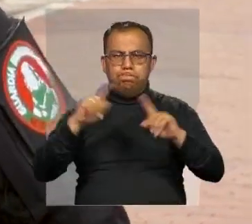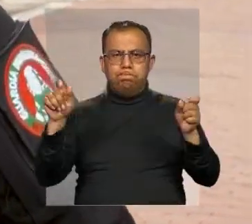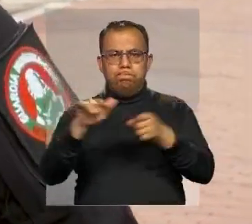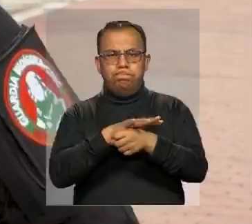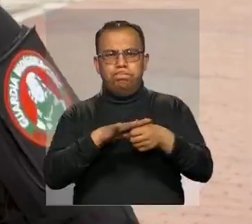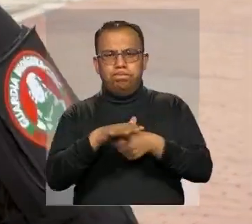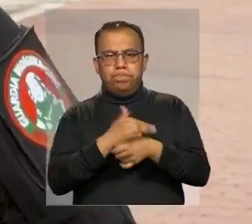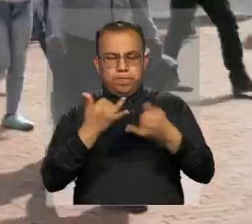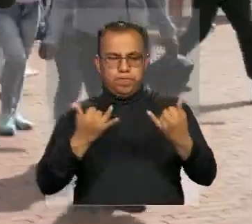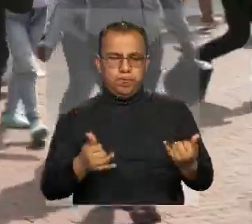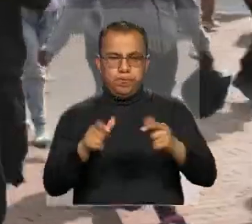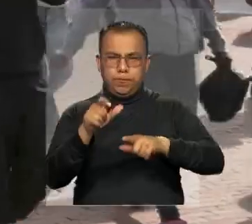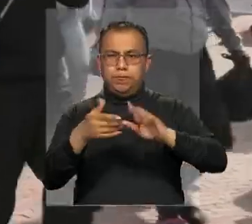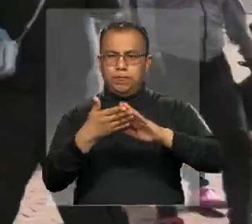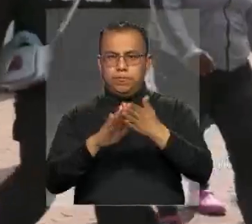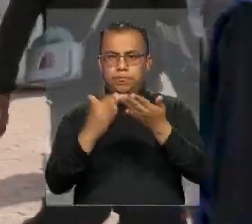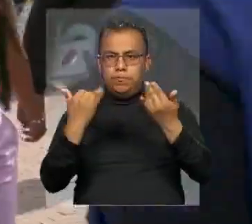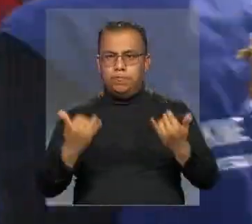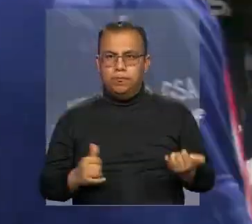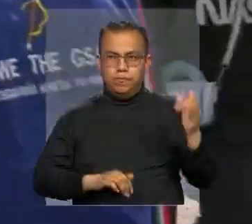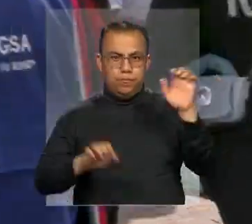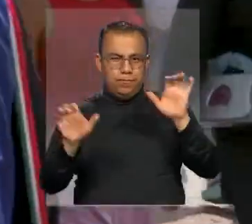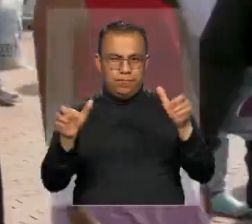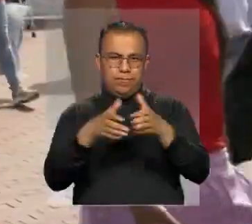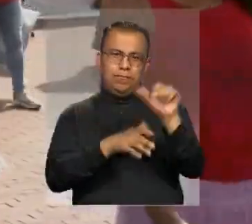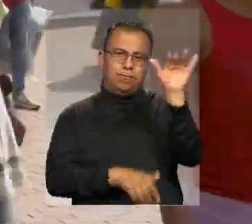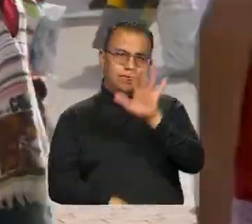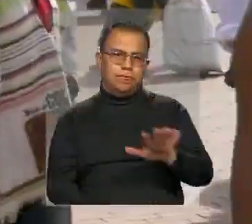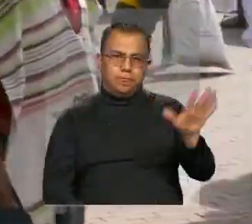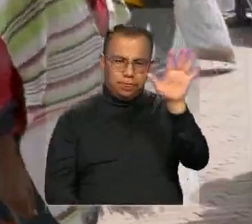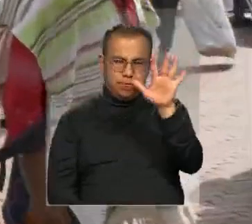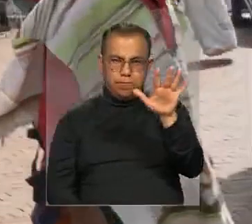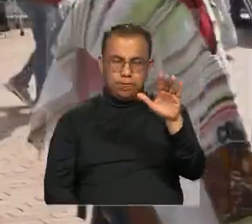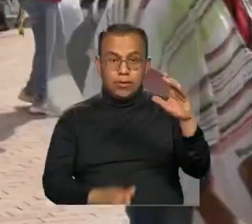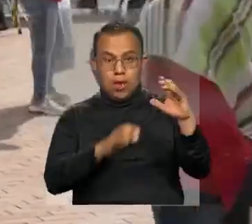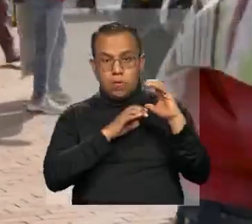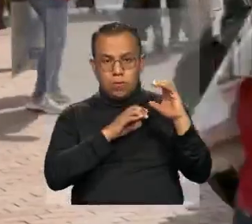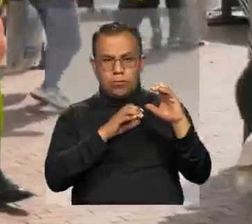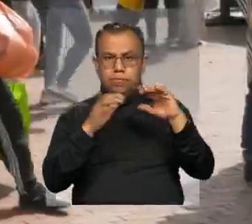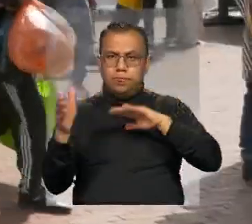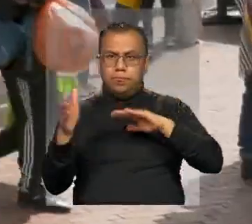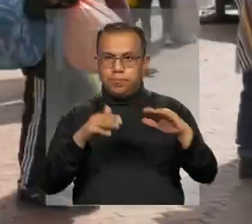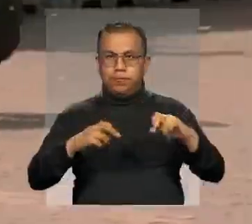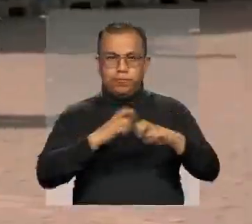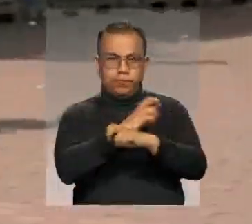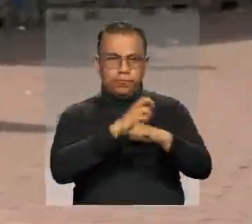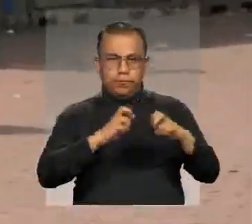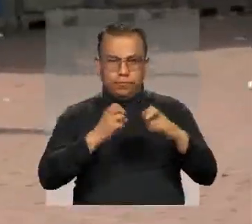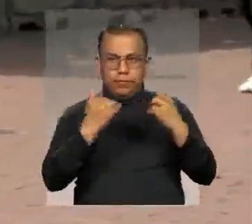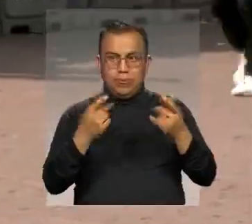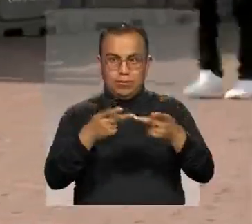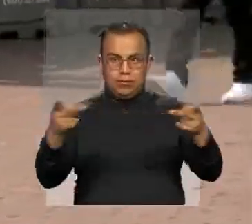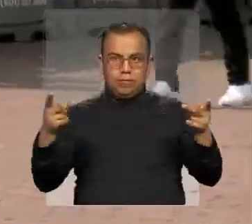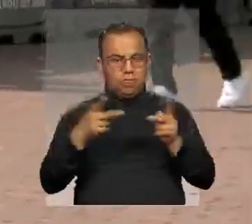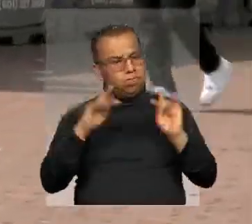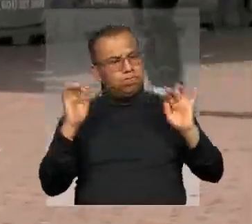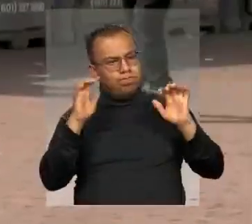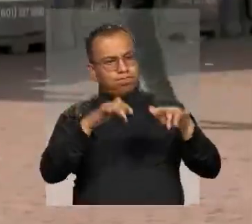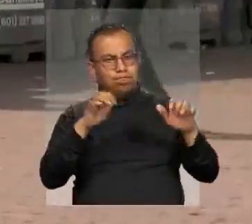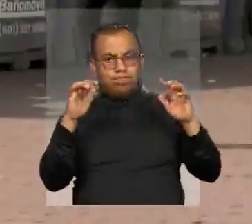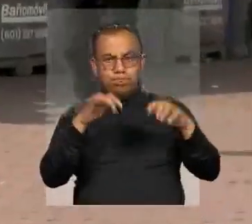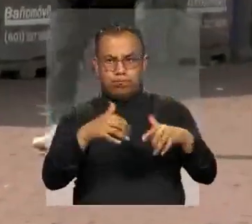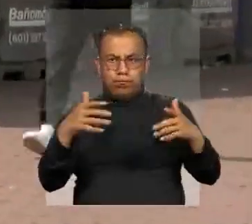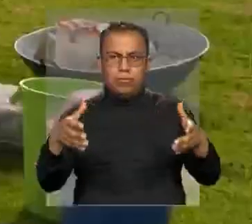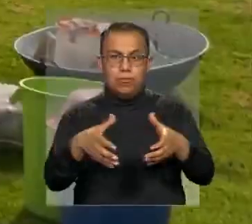están en contra de nuestros pueblos indígenas en el departamento del Cauca. El Parque Tercer Milenio y el Renacimiento son los puntos habilitados